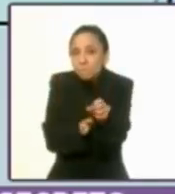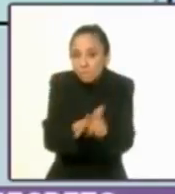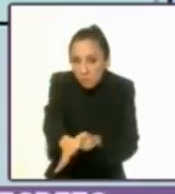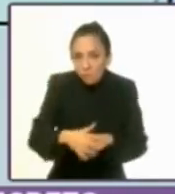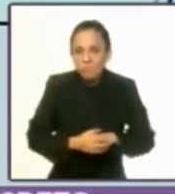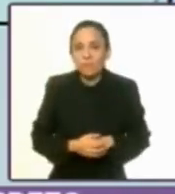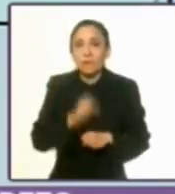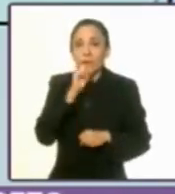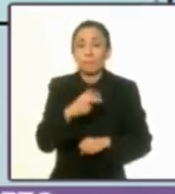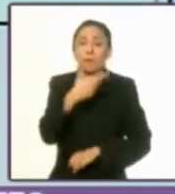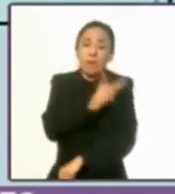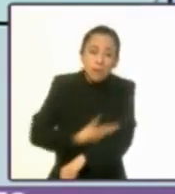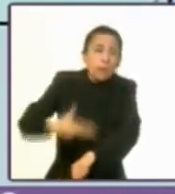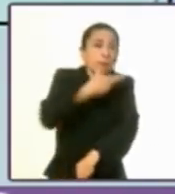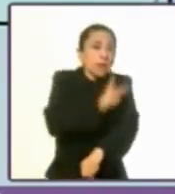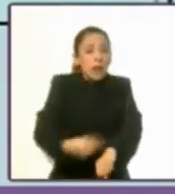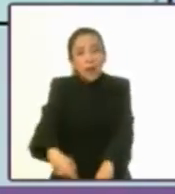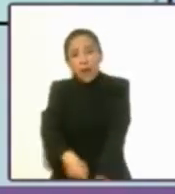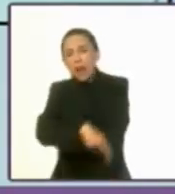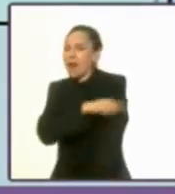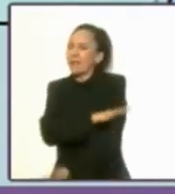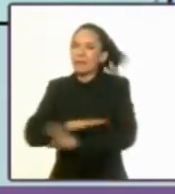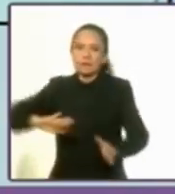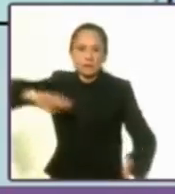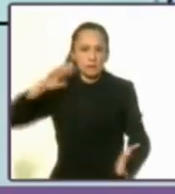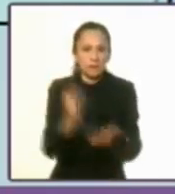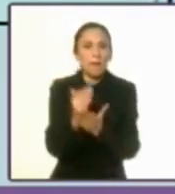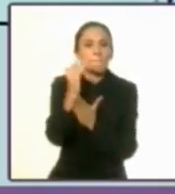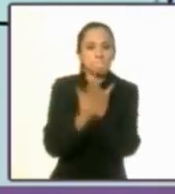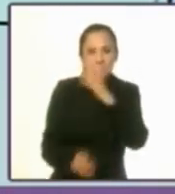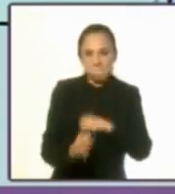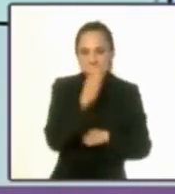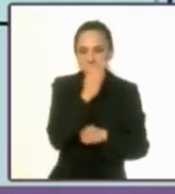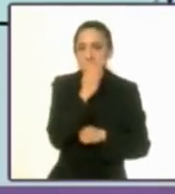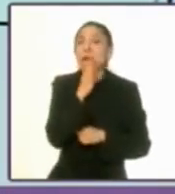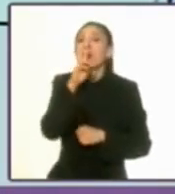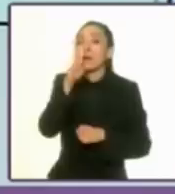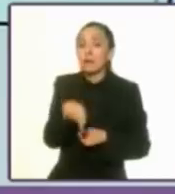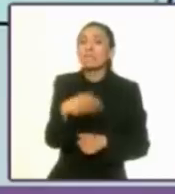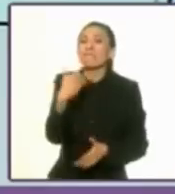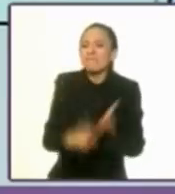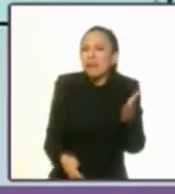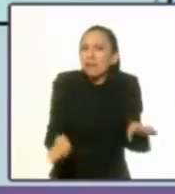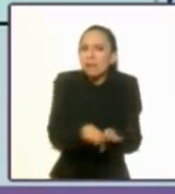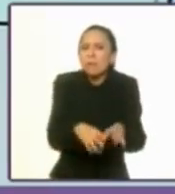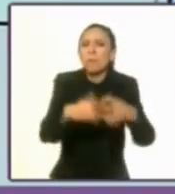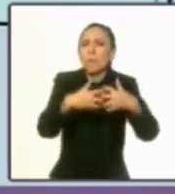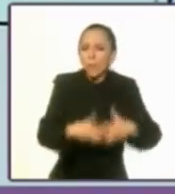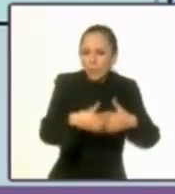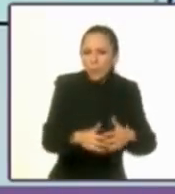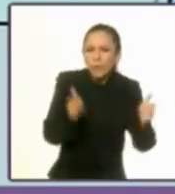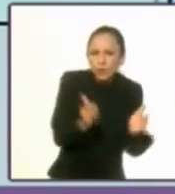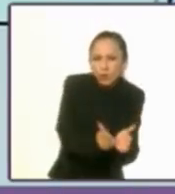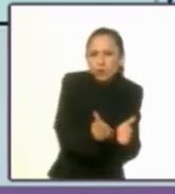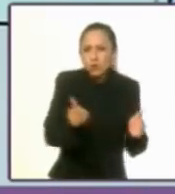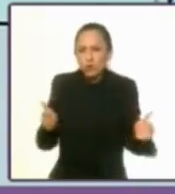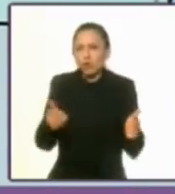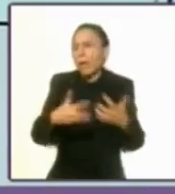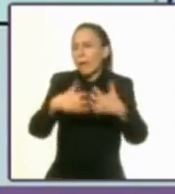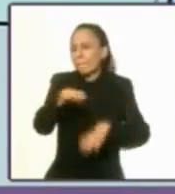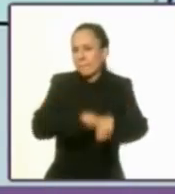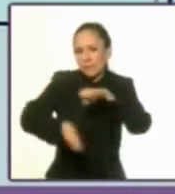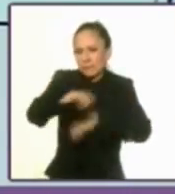de trámites en la ciudad una hay una sobrerregulación que impide que la micro pequeña y la empresa en general